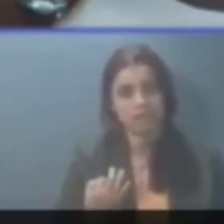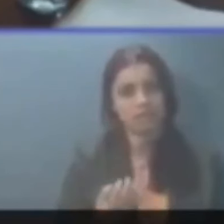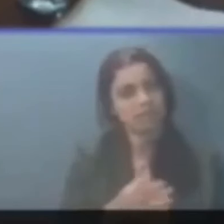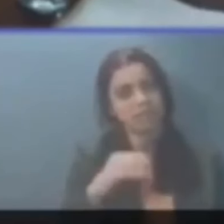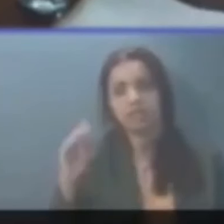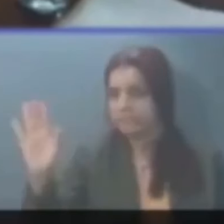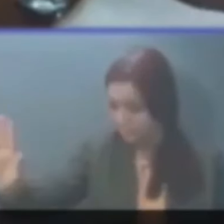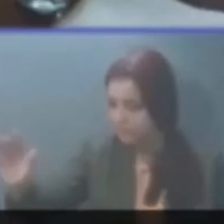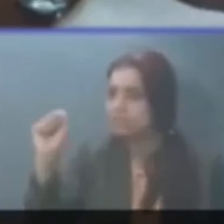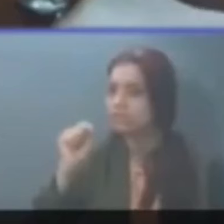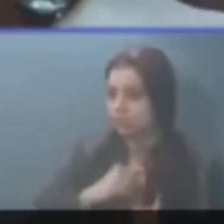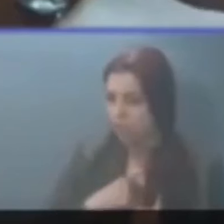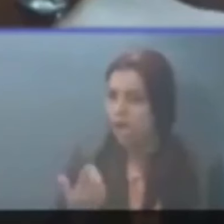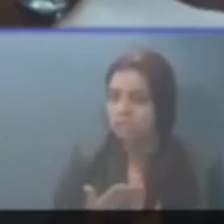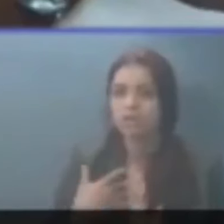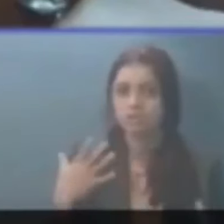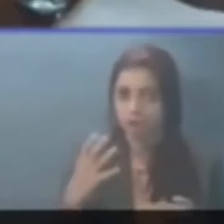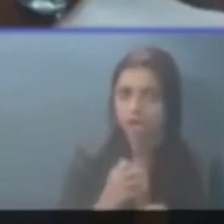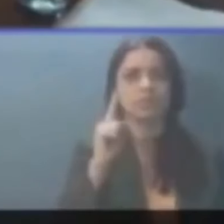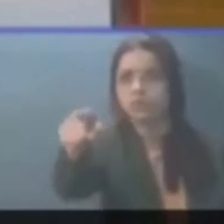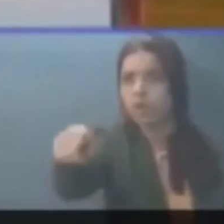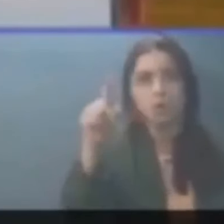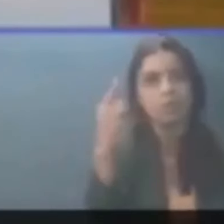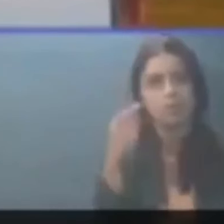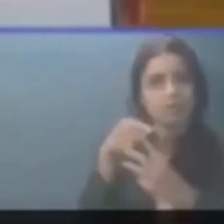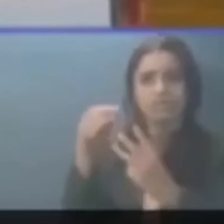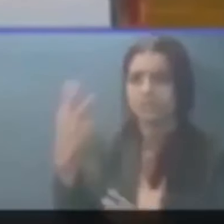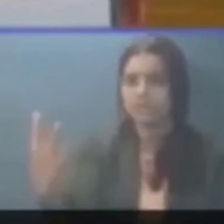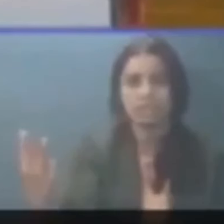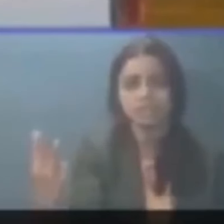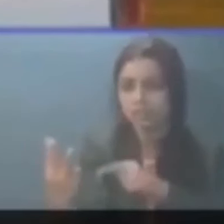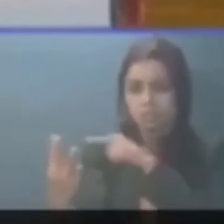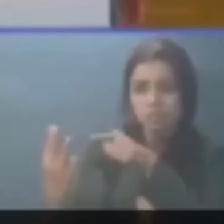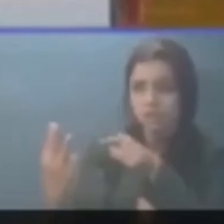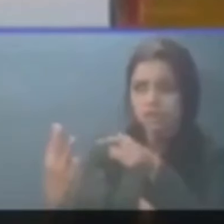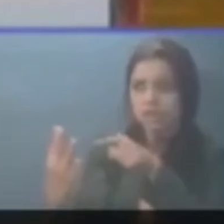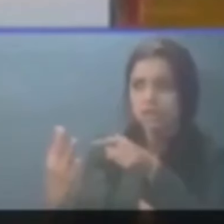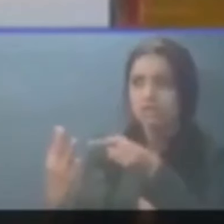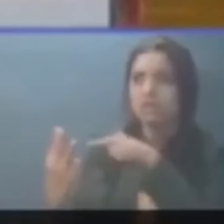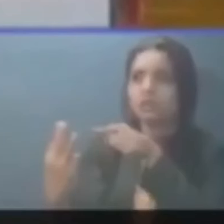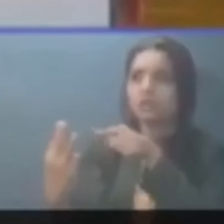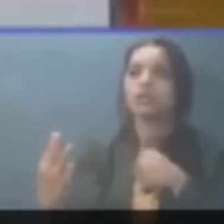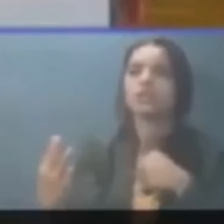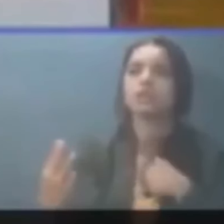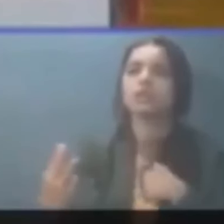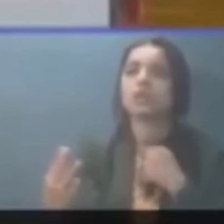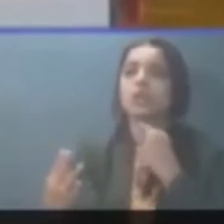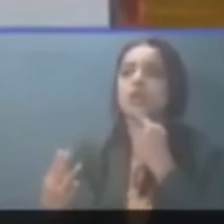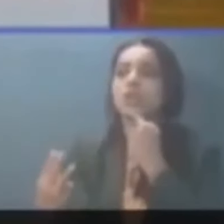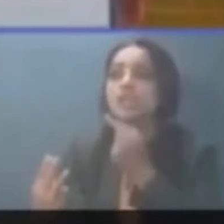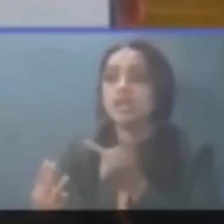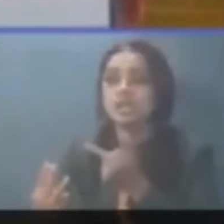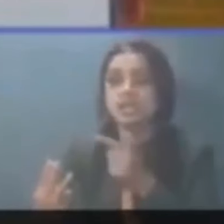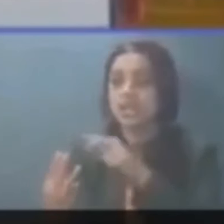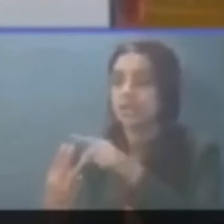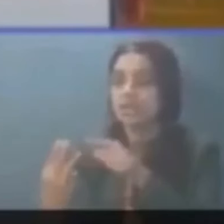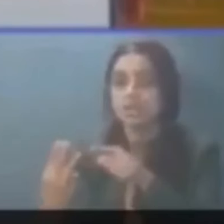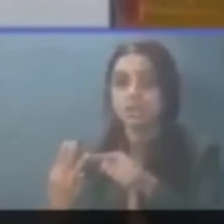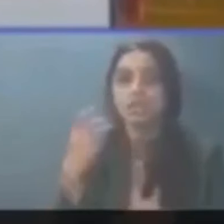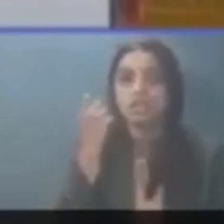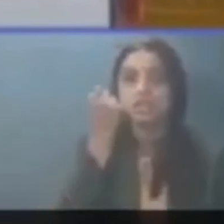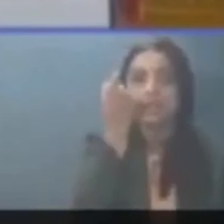Bueno, amigos, hasta aquí en este corto informativo. Me despido de ustedes, no sin antes pedirles, por favor, apóyenme en YouTube y en